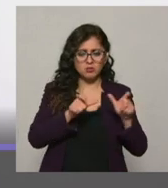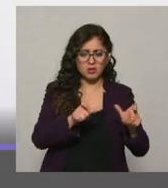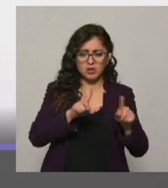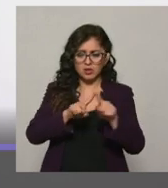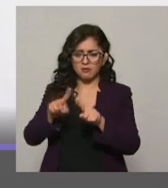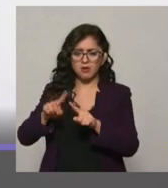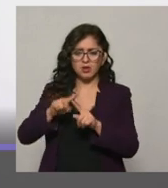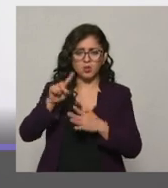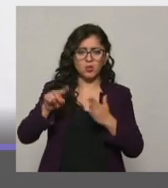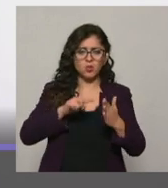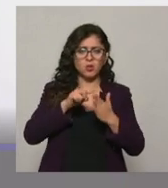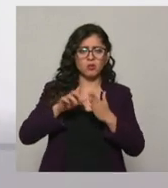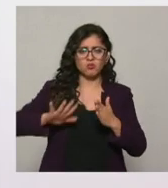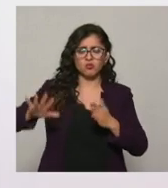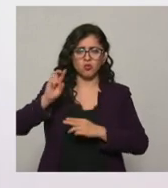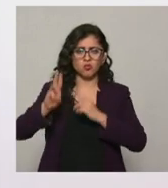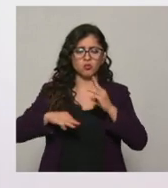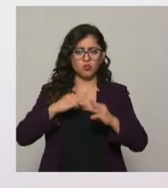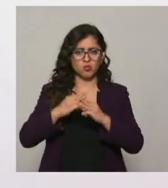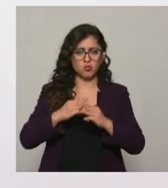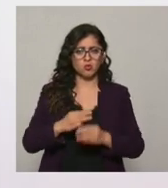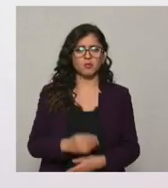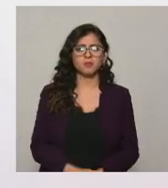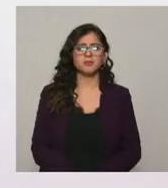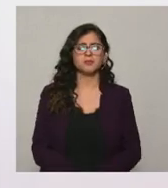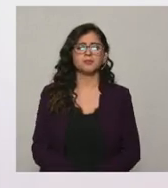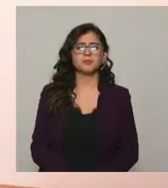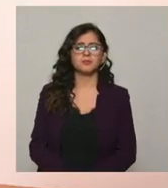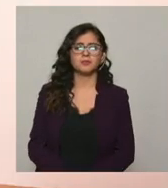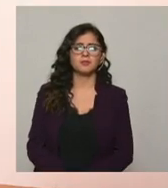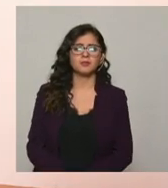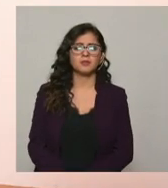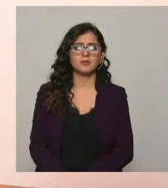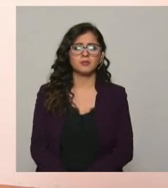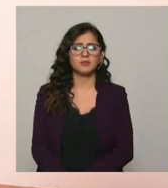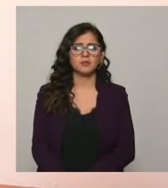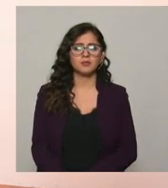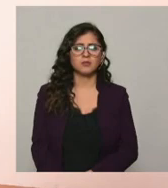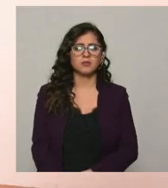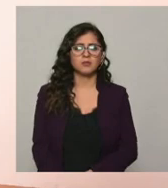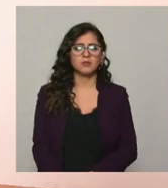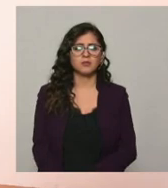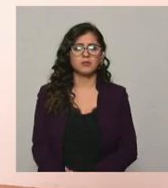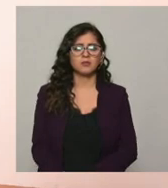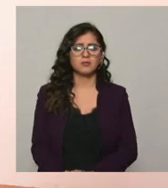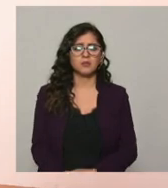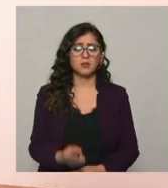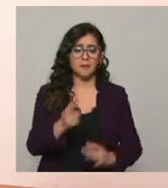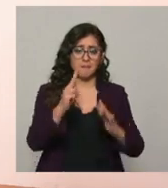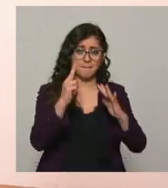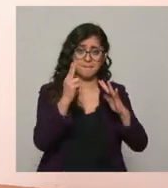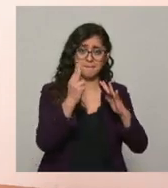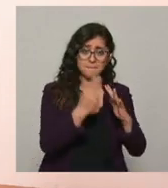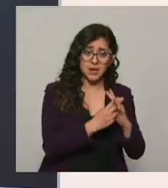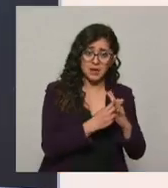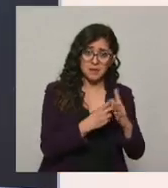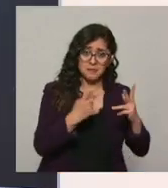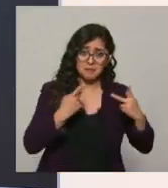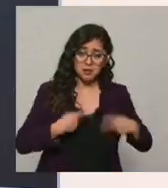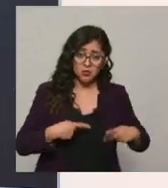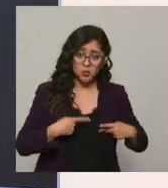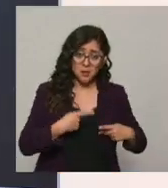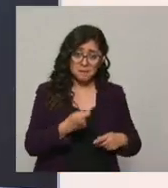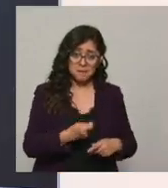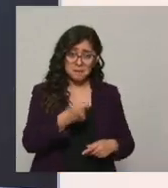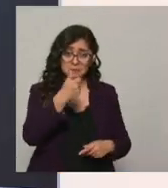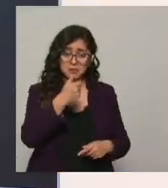metrópolis en todo el mundo. Bueno, entonces el linchamiento también, además, no es el primero que se registra. La gente pues